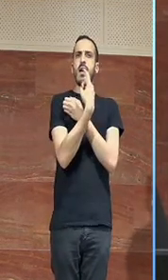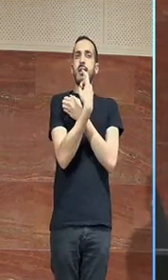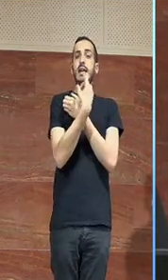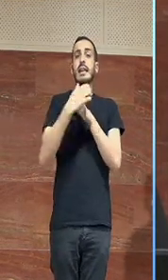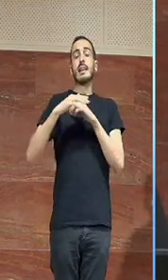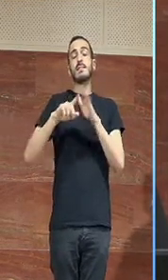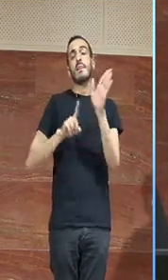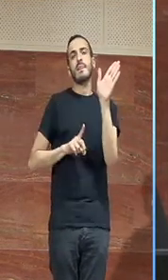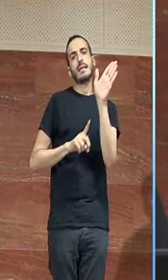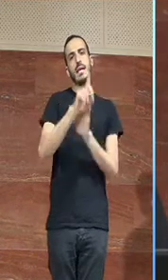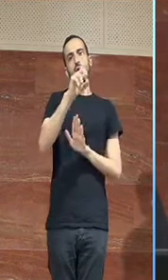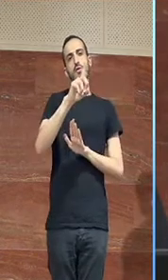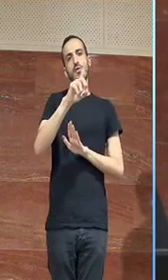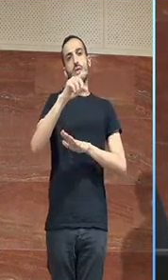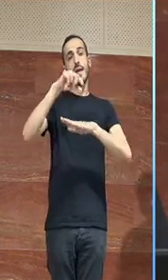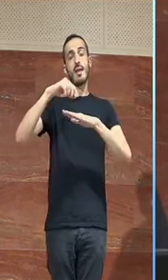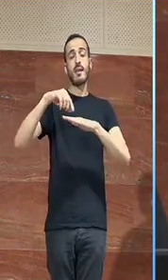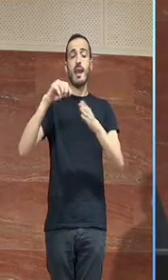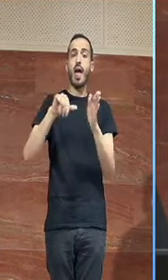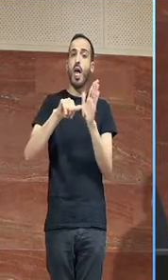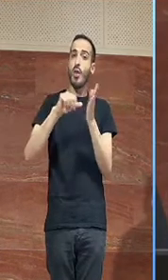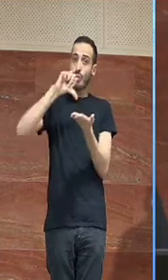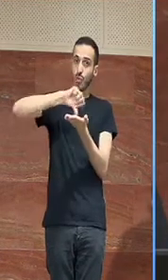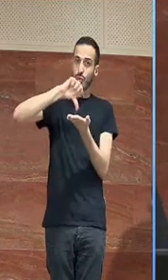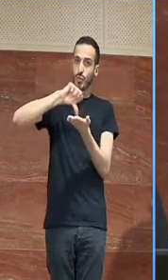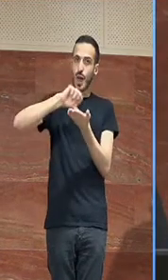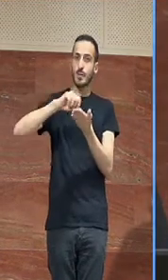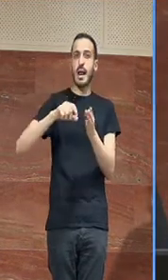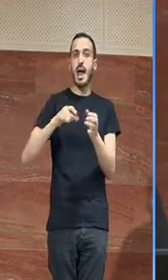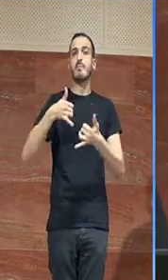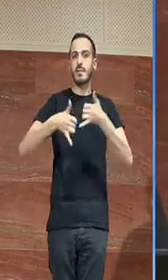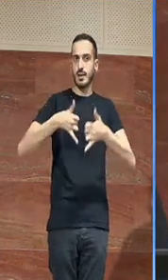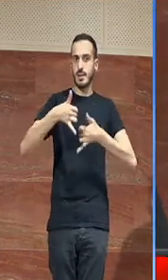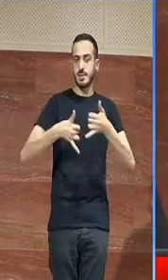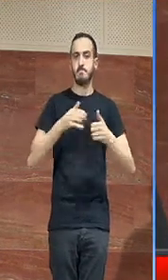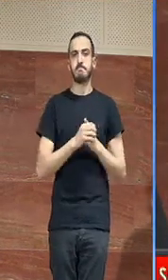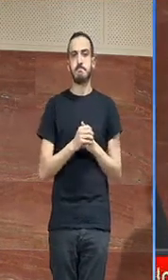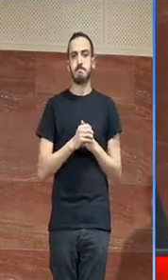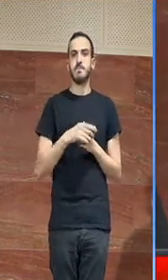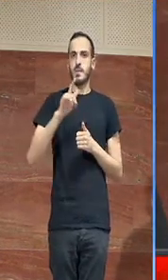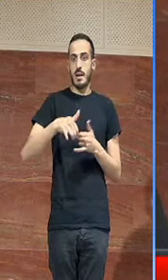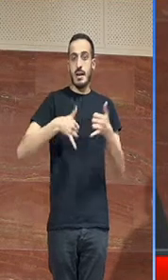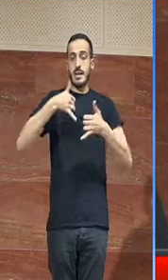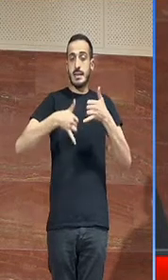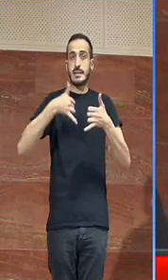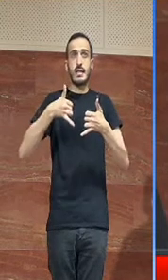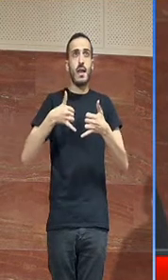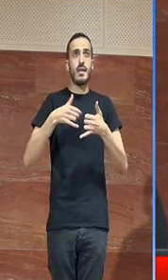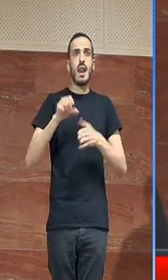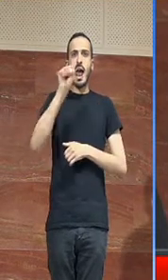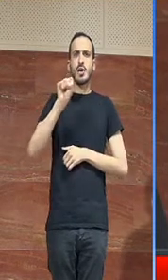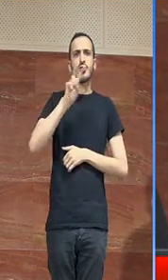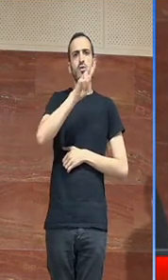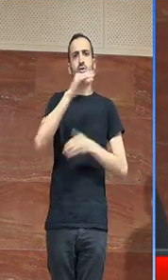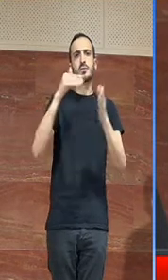ciclista y peatonal en la ciudad y, en particular, en la dirección del Plan Director de Movilidad Ciclista de Madrid de 2008